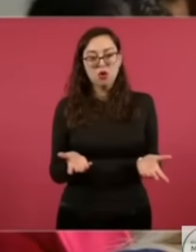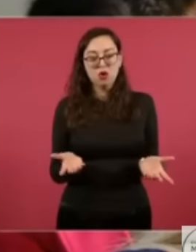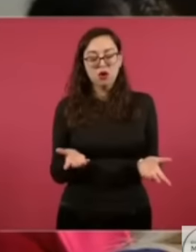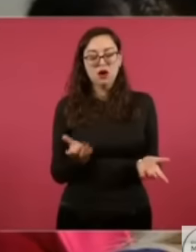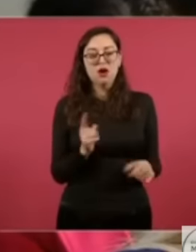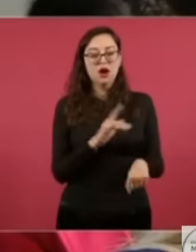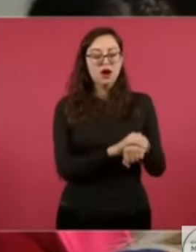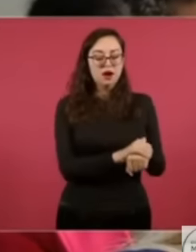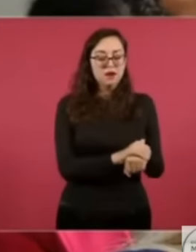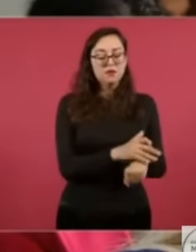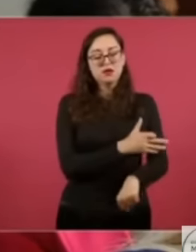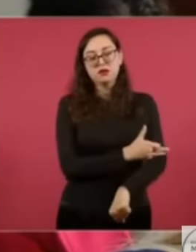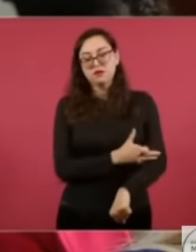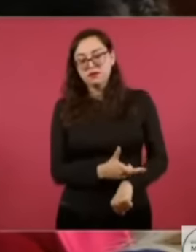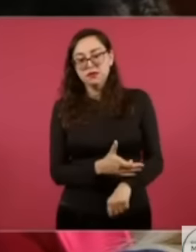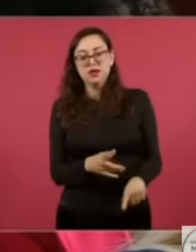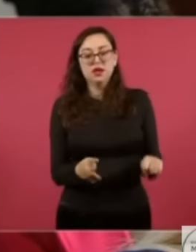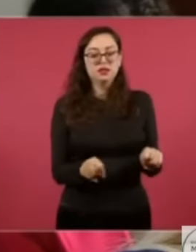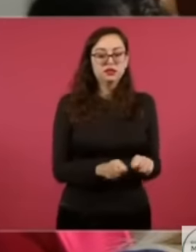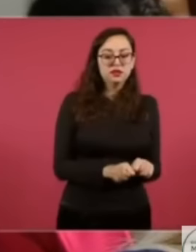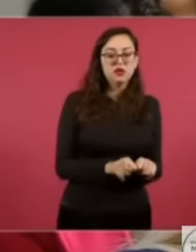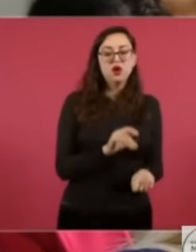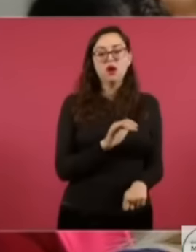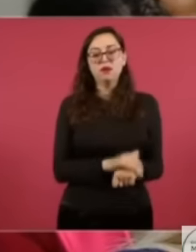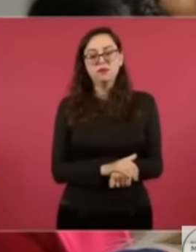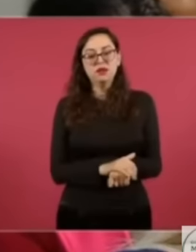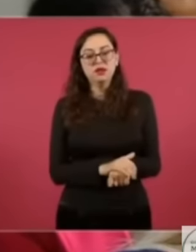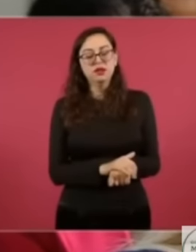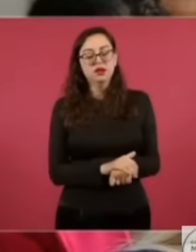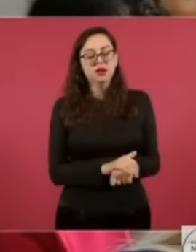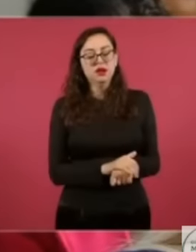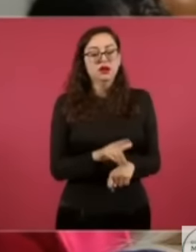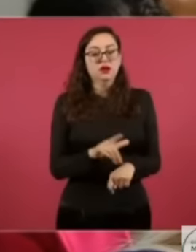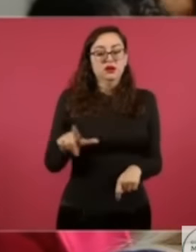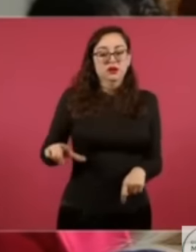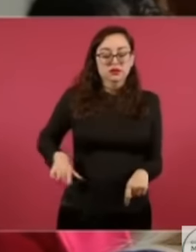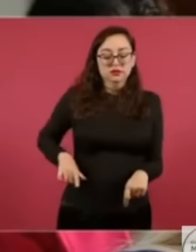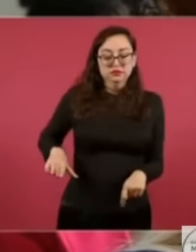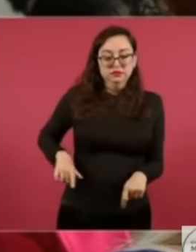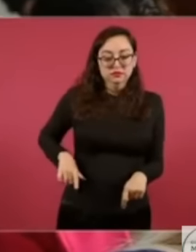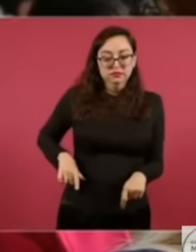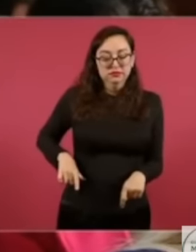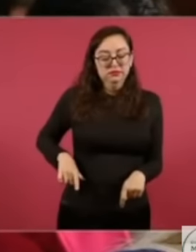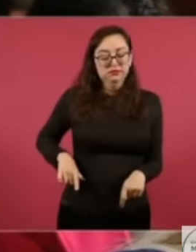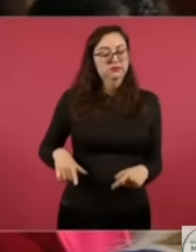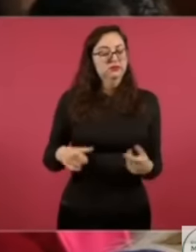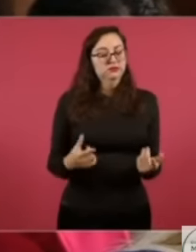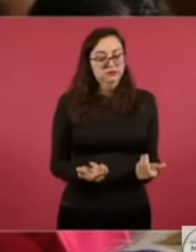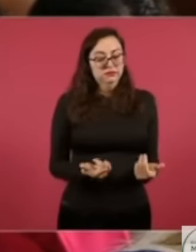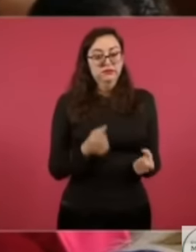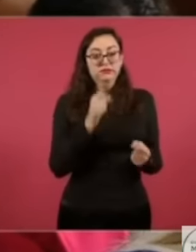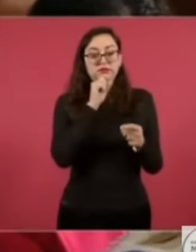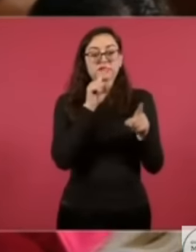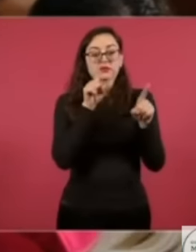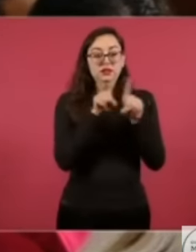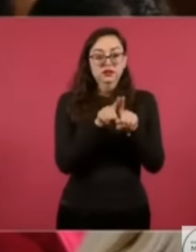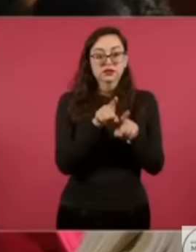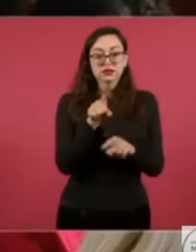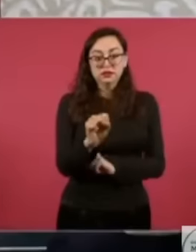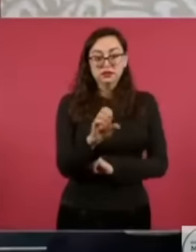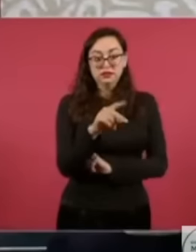amigos, parientes, tíos, amigos de los funcionarios civiles que están ahí, sino también con los de